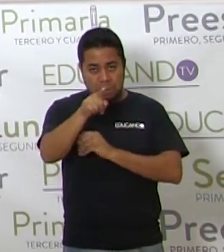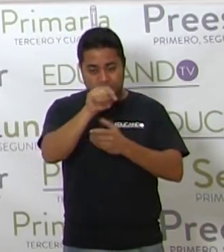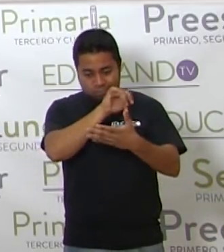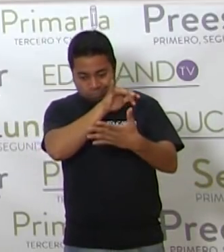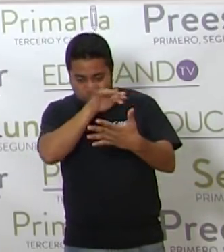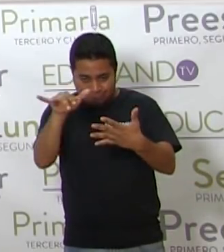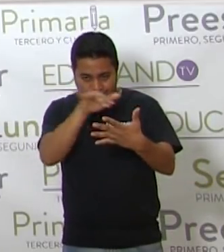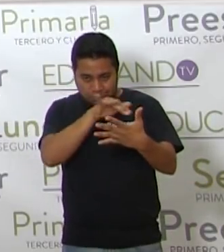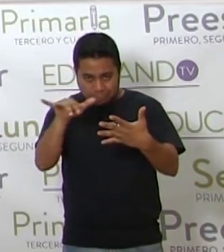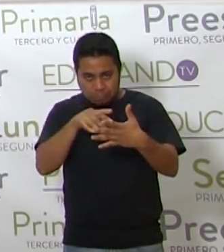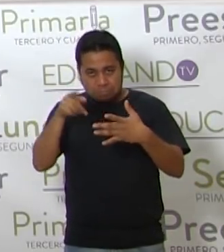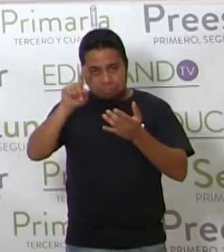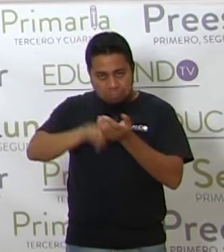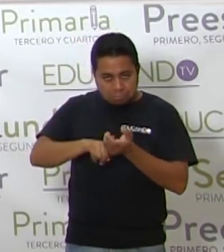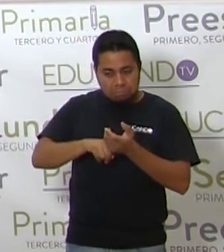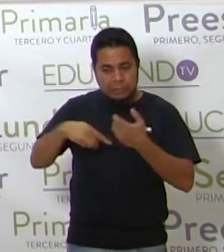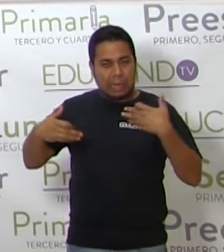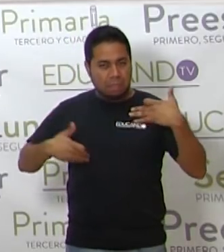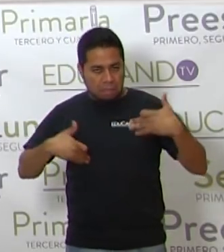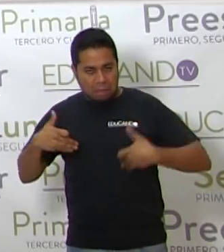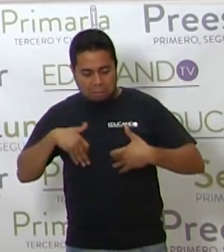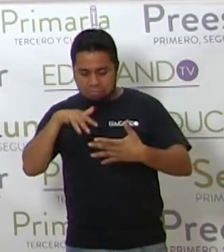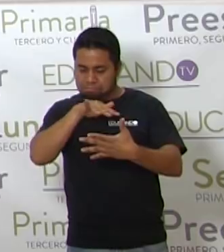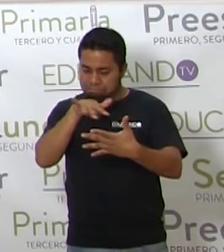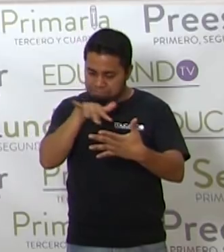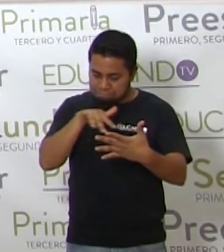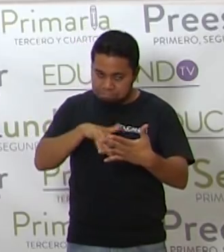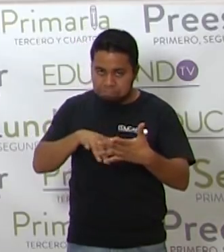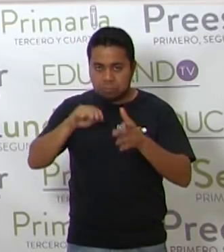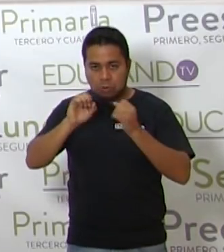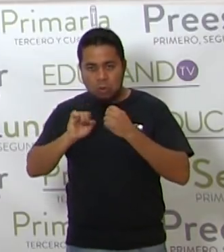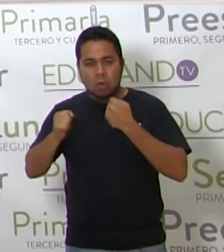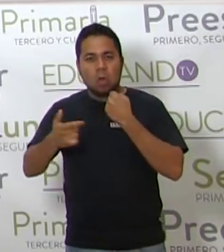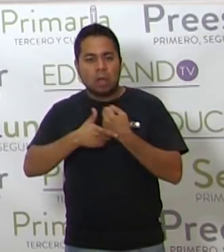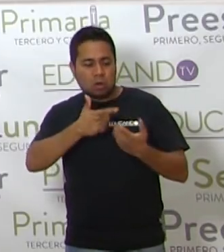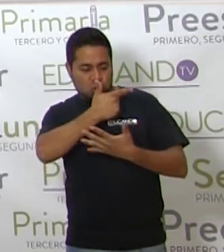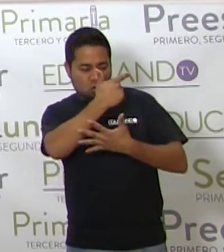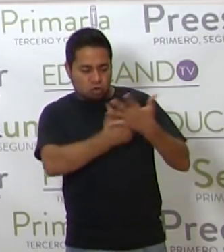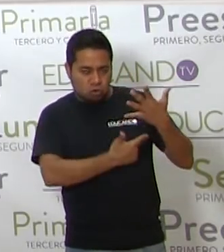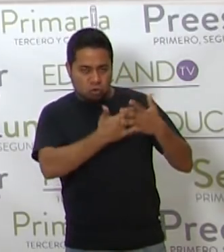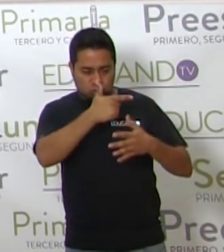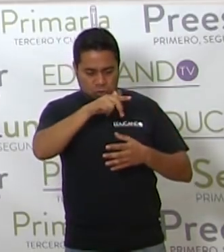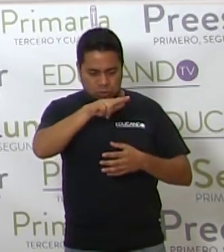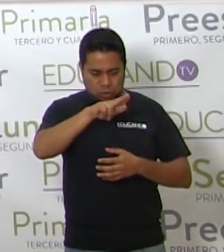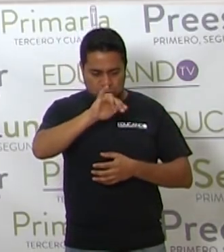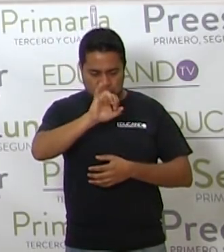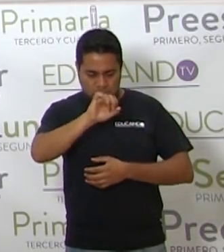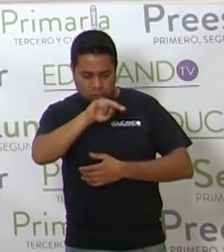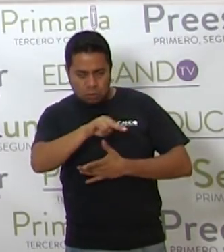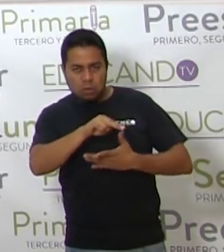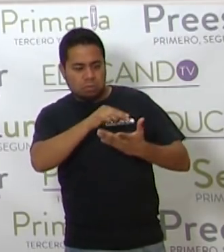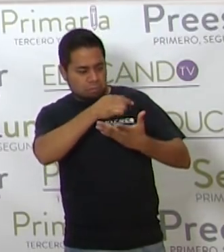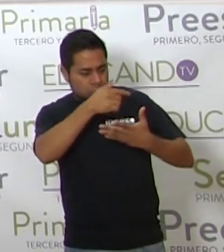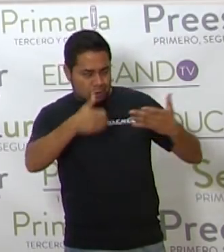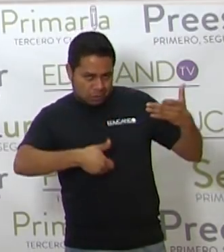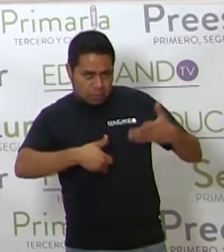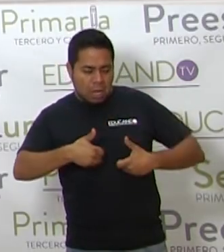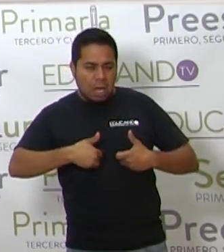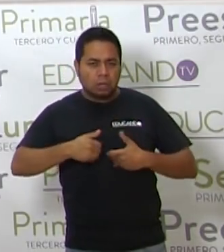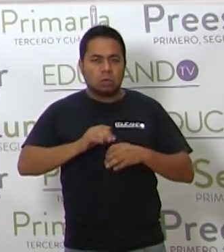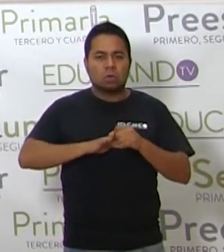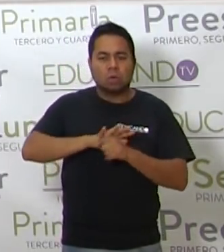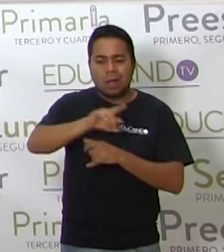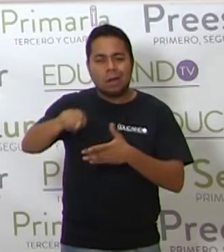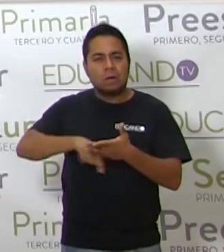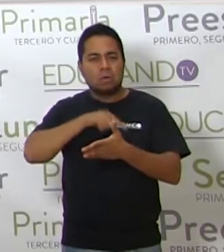leyendo en una obra de teatro o en un guión teatral, la escenografía o la descripción